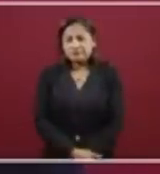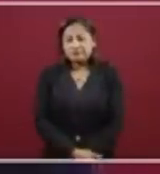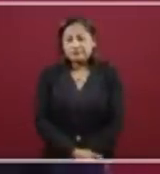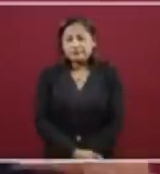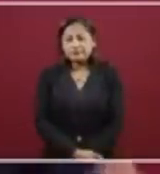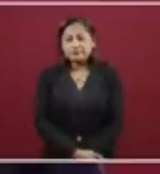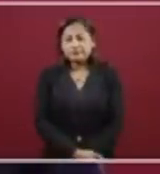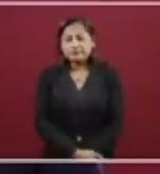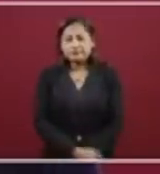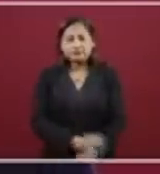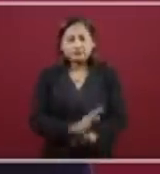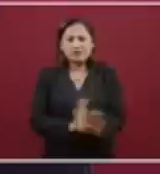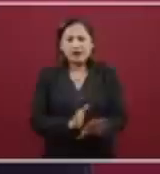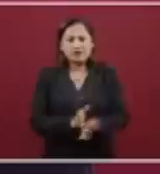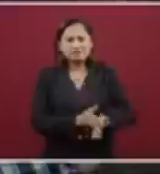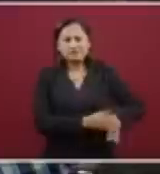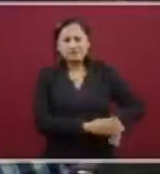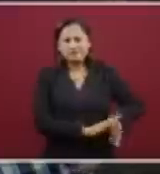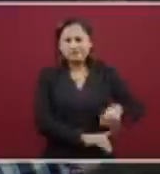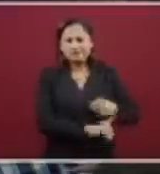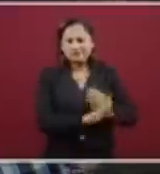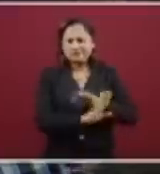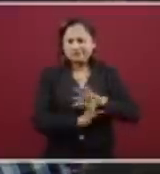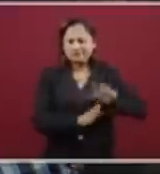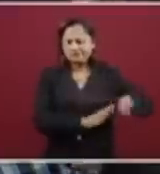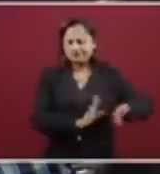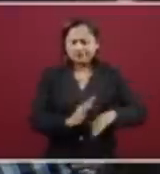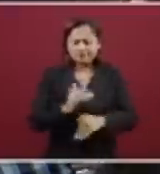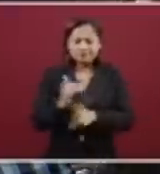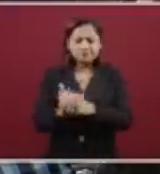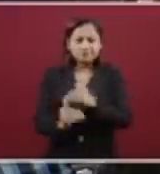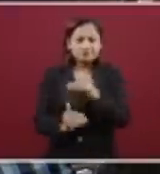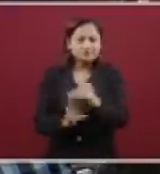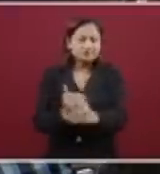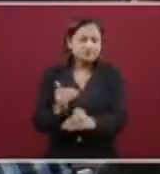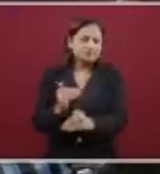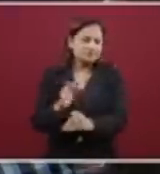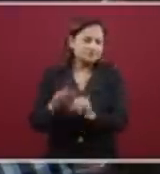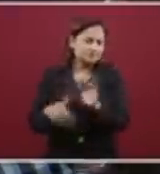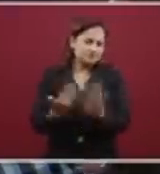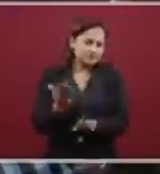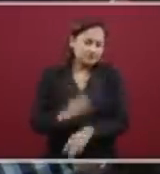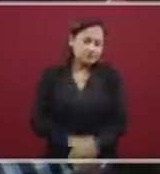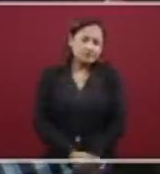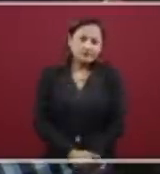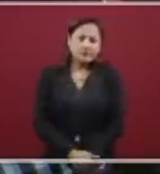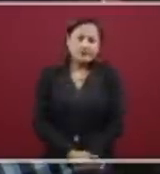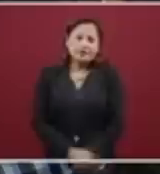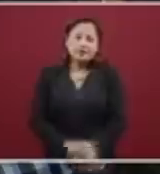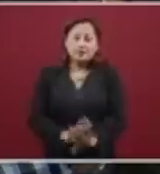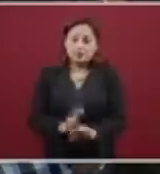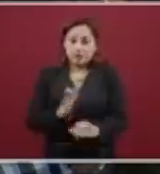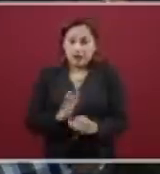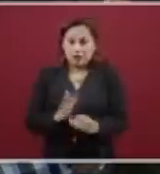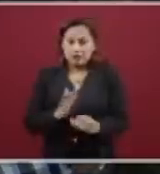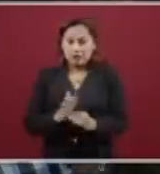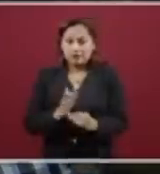ya vamos avanzando poco a poco quiero aprovechar de una vez